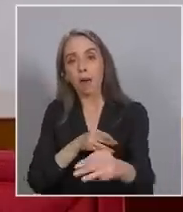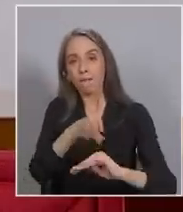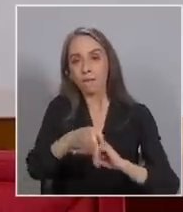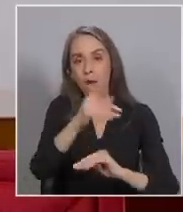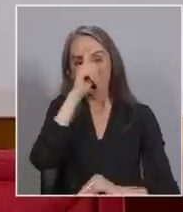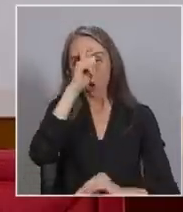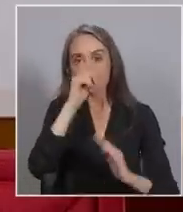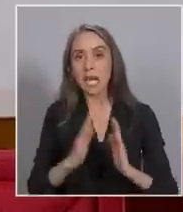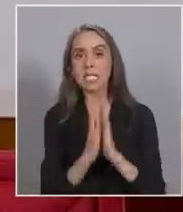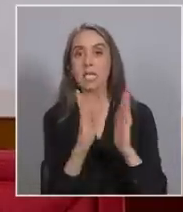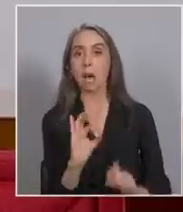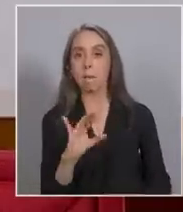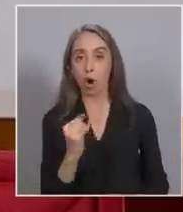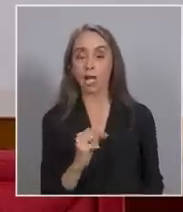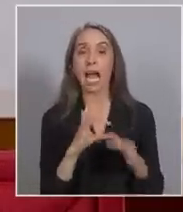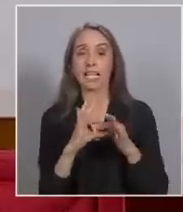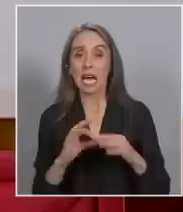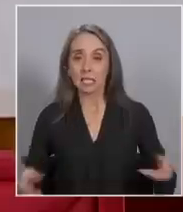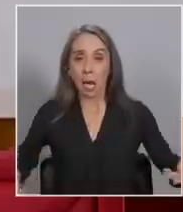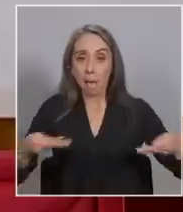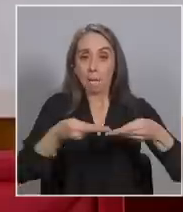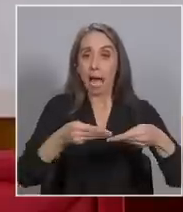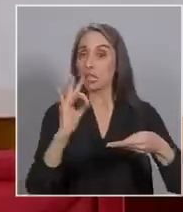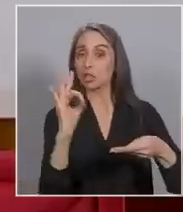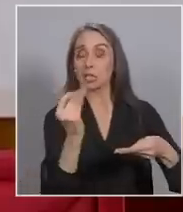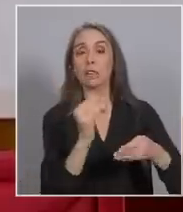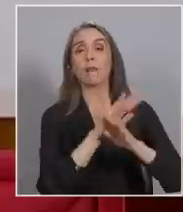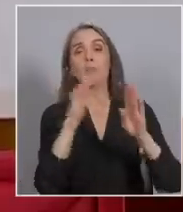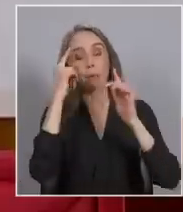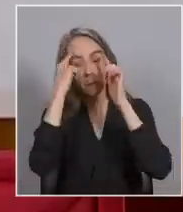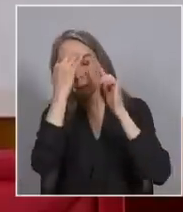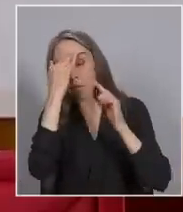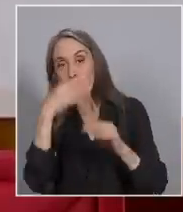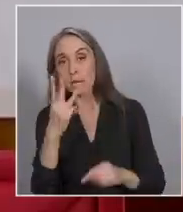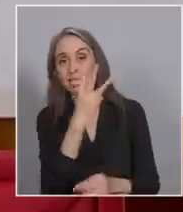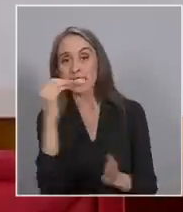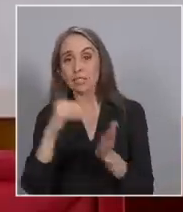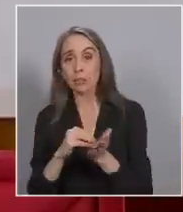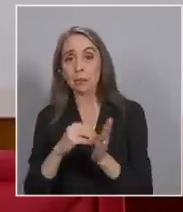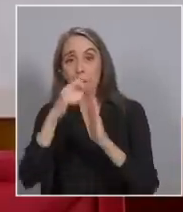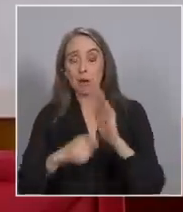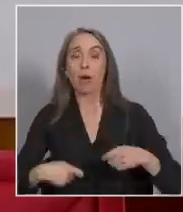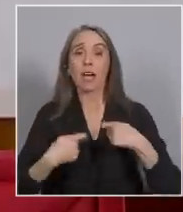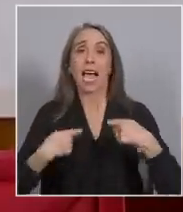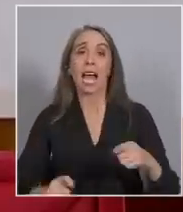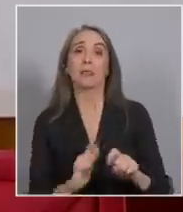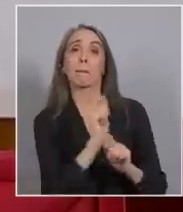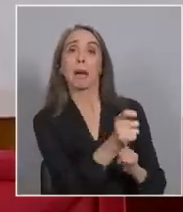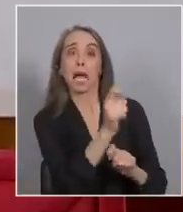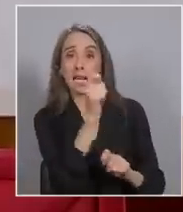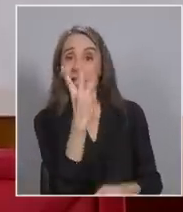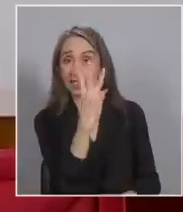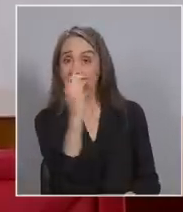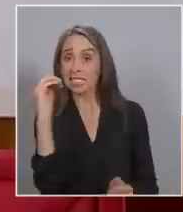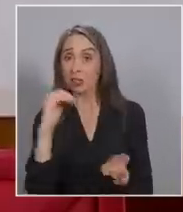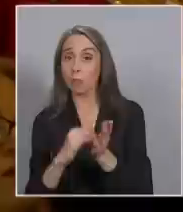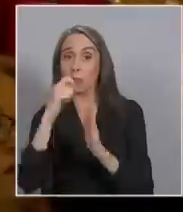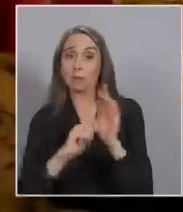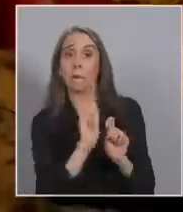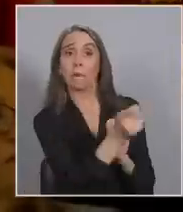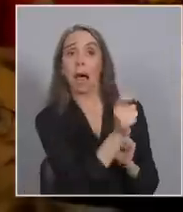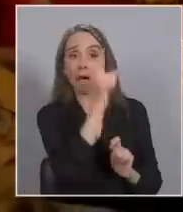Borja. Y hoy, gracias al copago cero, dejó de preocuparse por los más de 300.000 pesos mensuales que tenía que pagar. 300.000 pesos